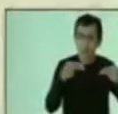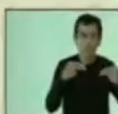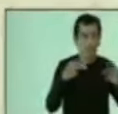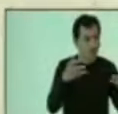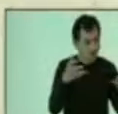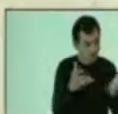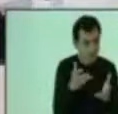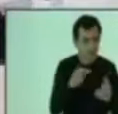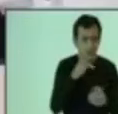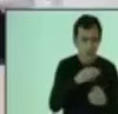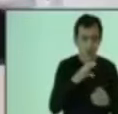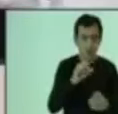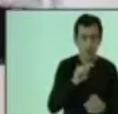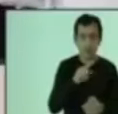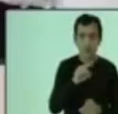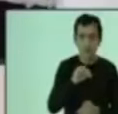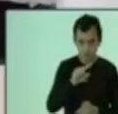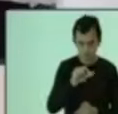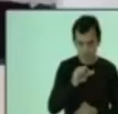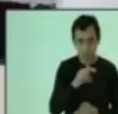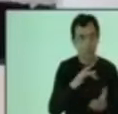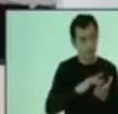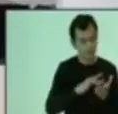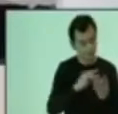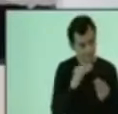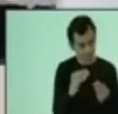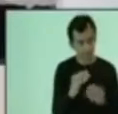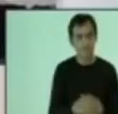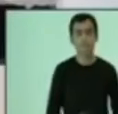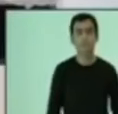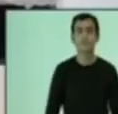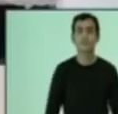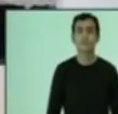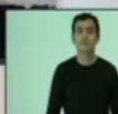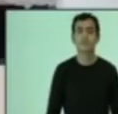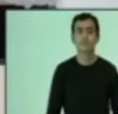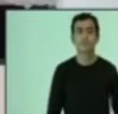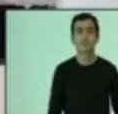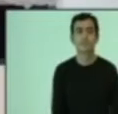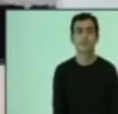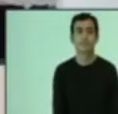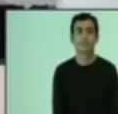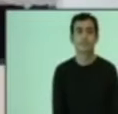Coatzintla. Muchas gracias. Muchas gracias. Vamos todos.